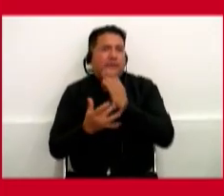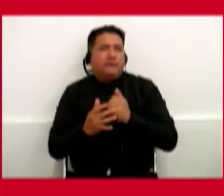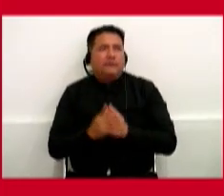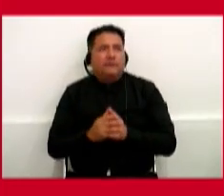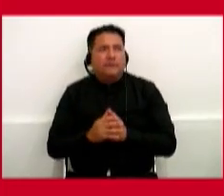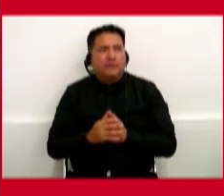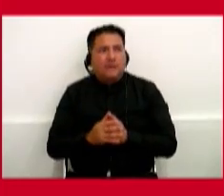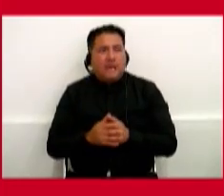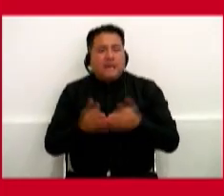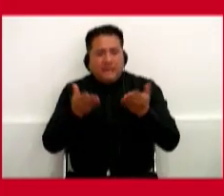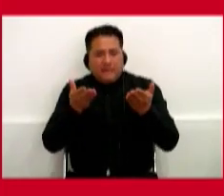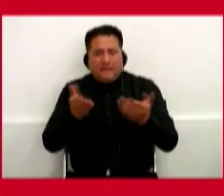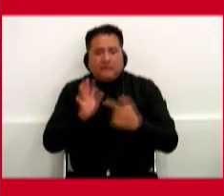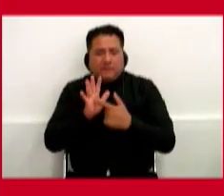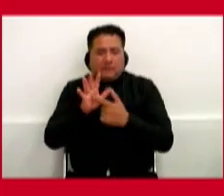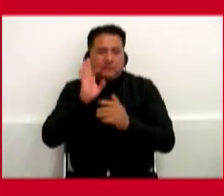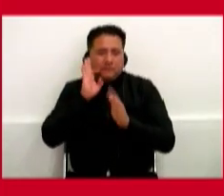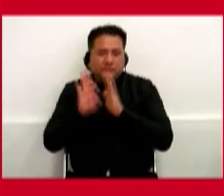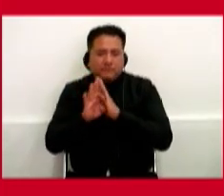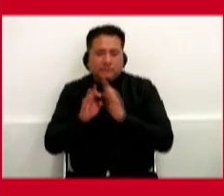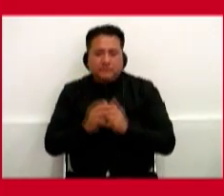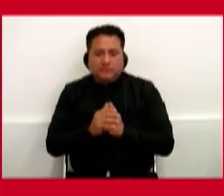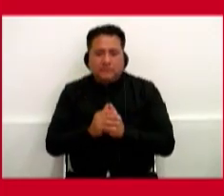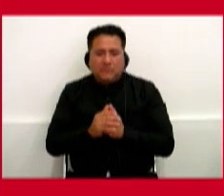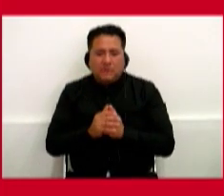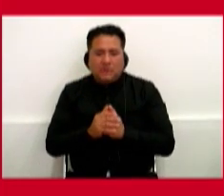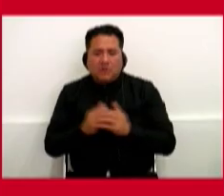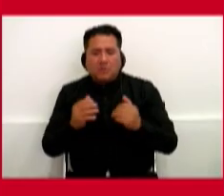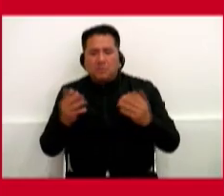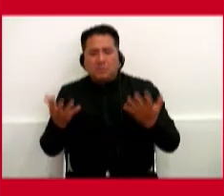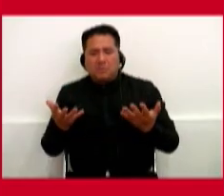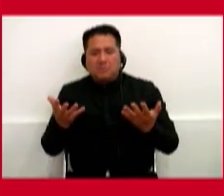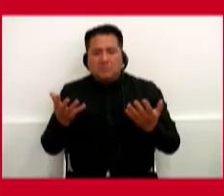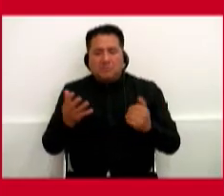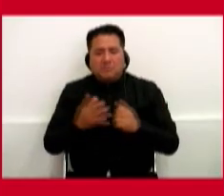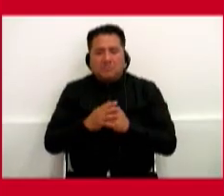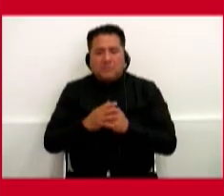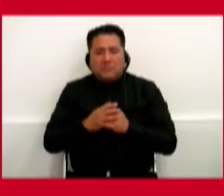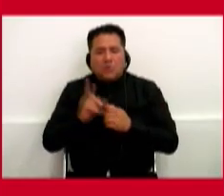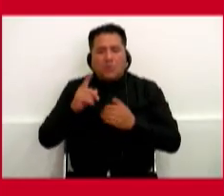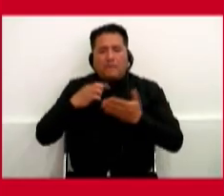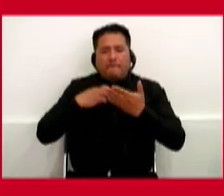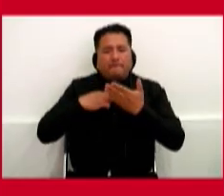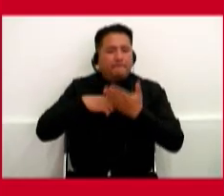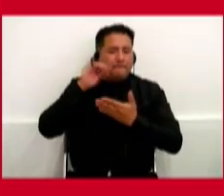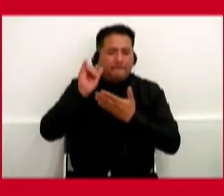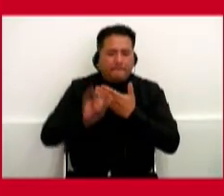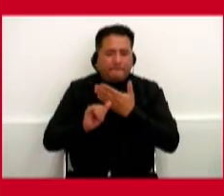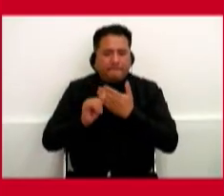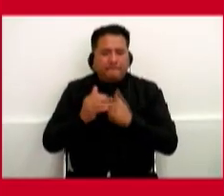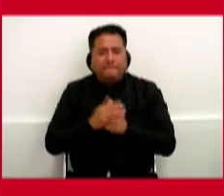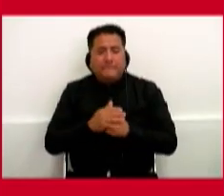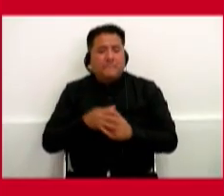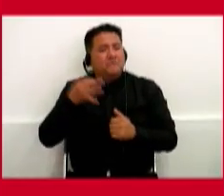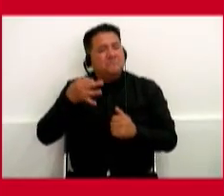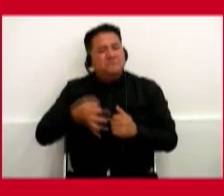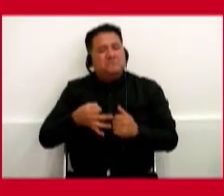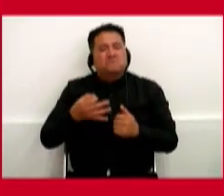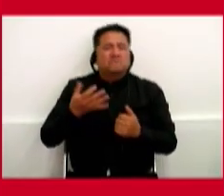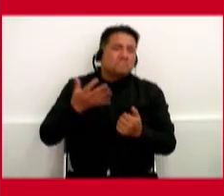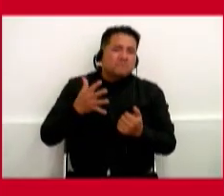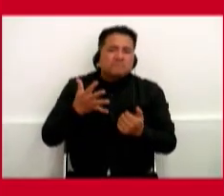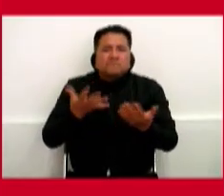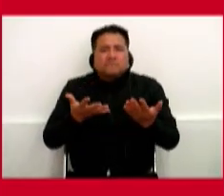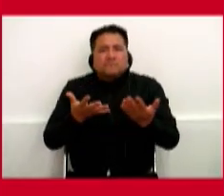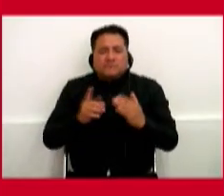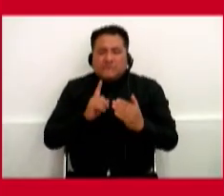Bueno, aquí se ha hecho la aplicación a un proyecto, como les decía, ficticio. En realidad es un caso